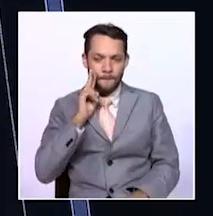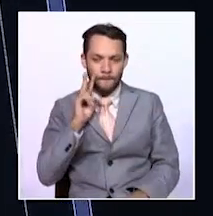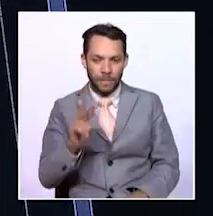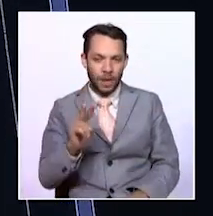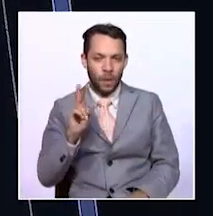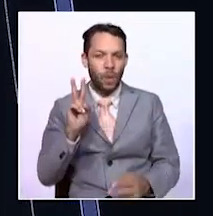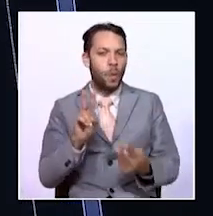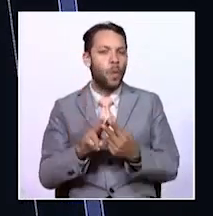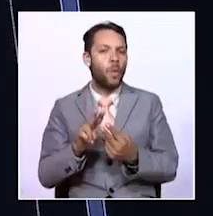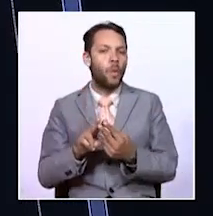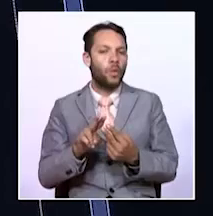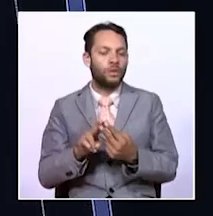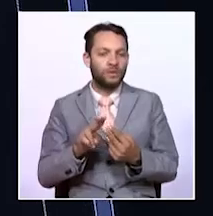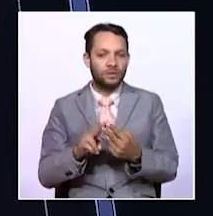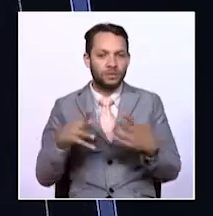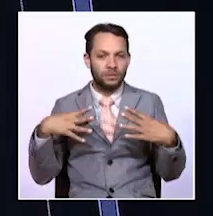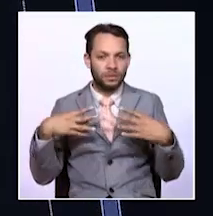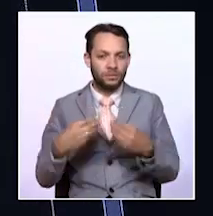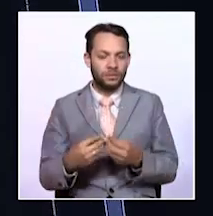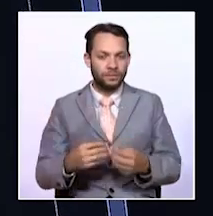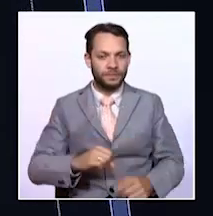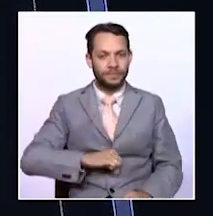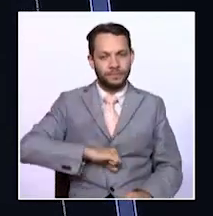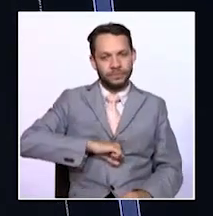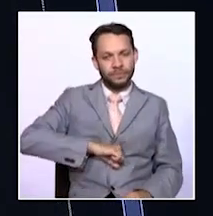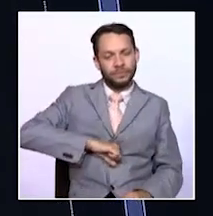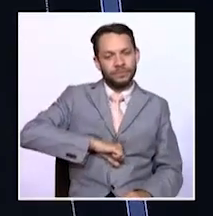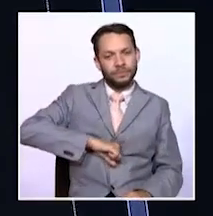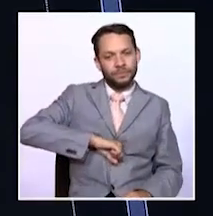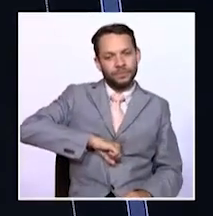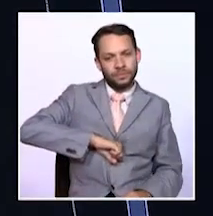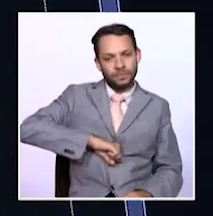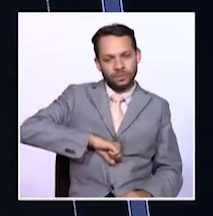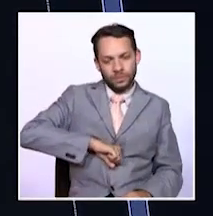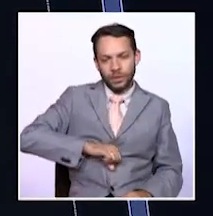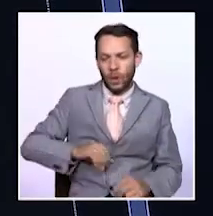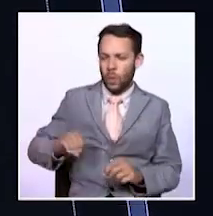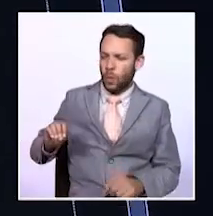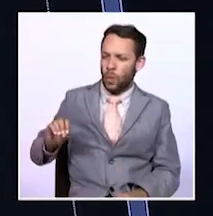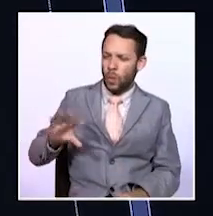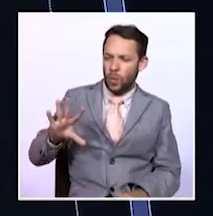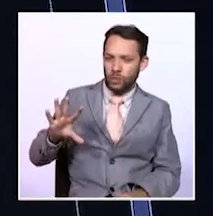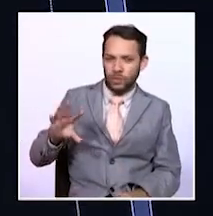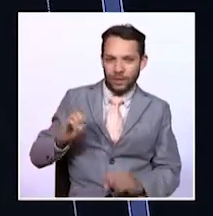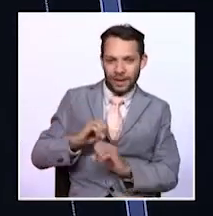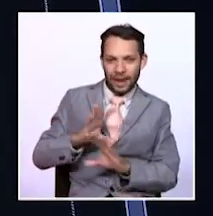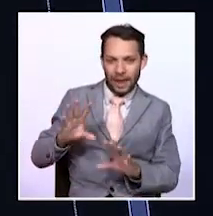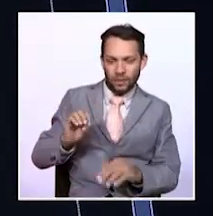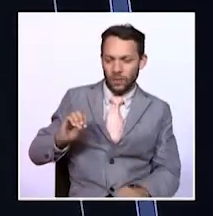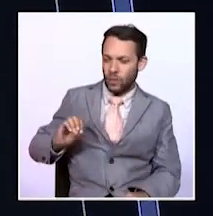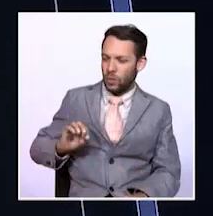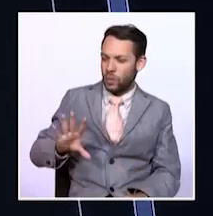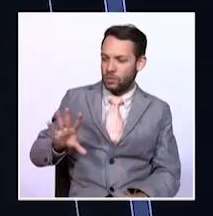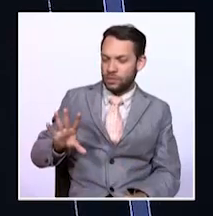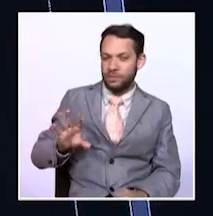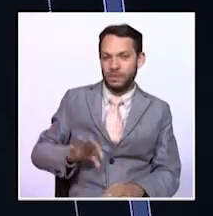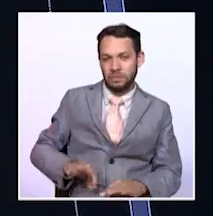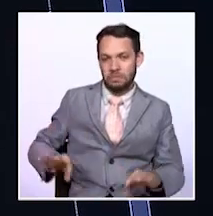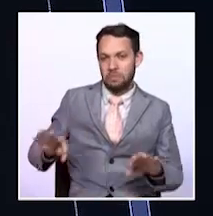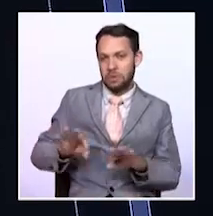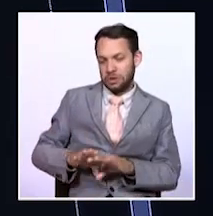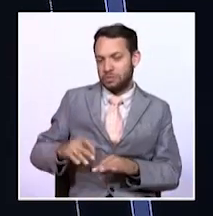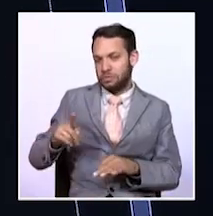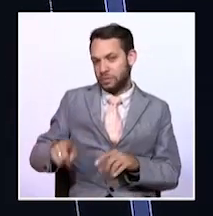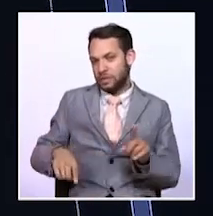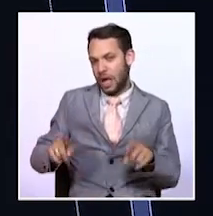aquí, cuando nosotros enfocamos una ecografía, lo hacemos como un haz de luz, es decir, como una linterna. Vemos una parte de pronto con